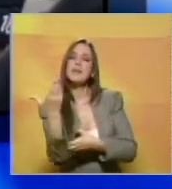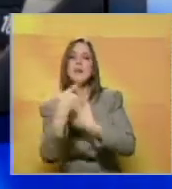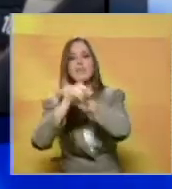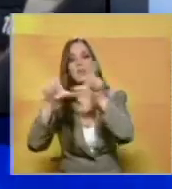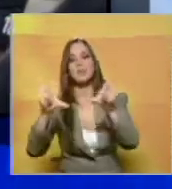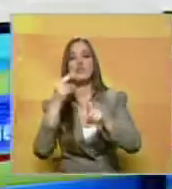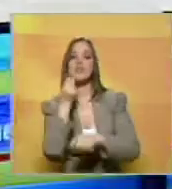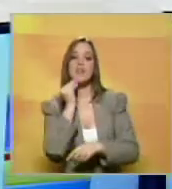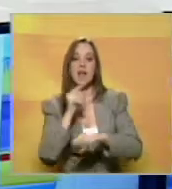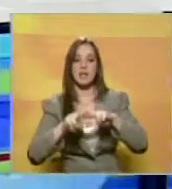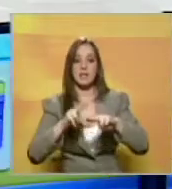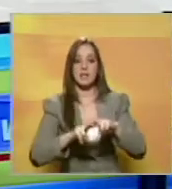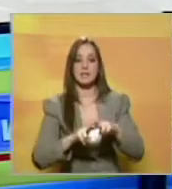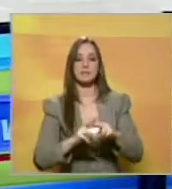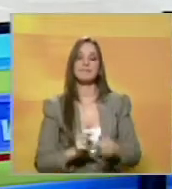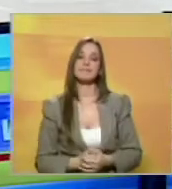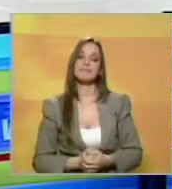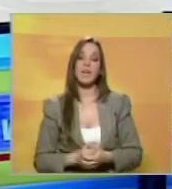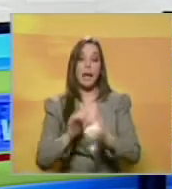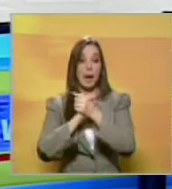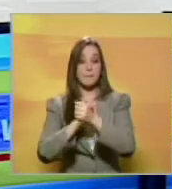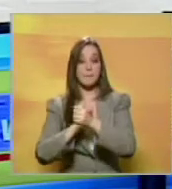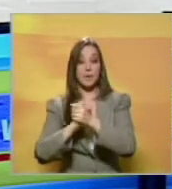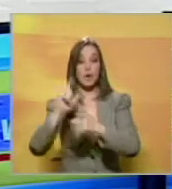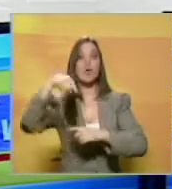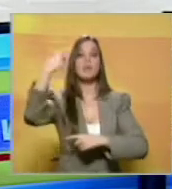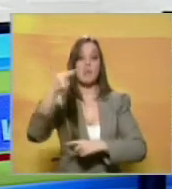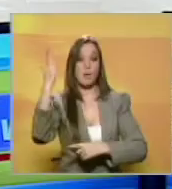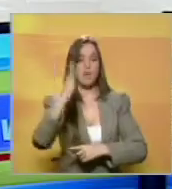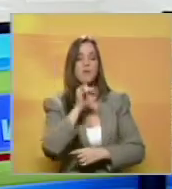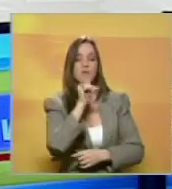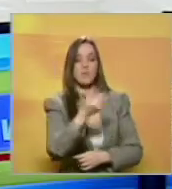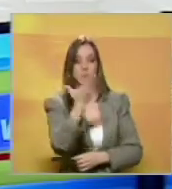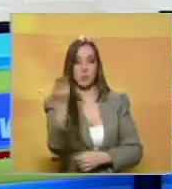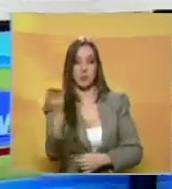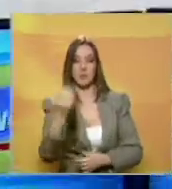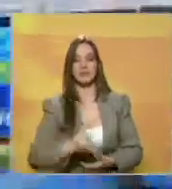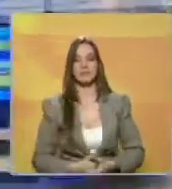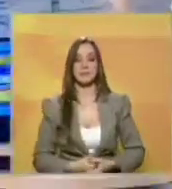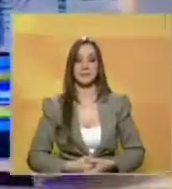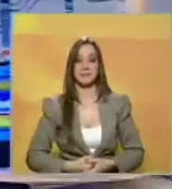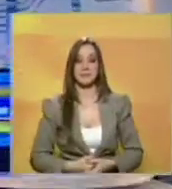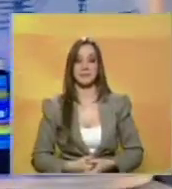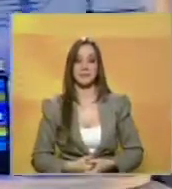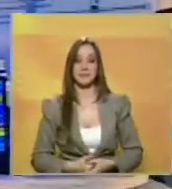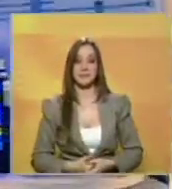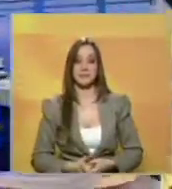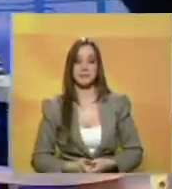niñas. Amigos, al regreso, mucho más para ustedes.